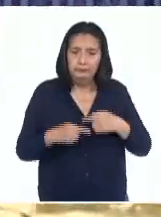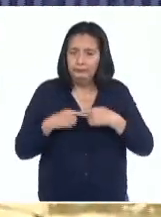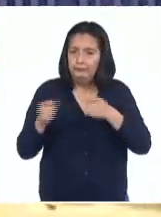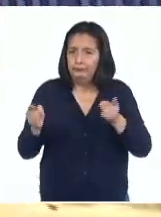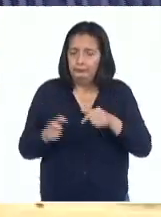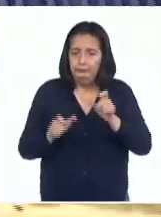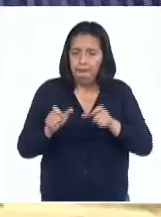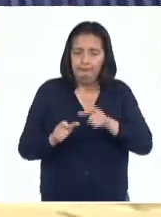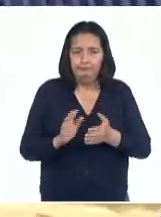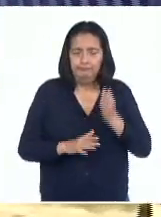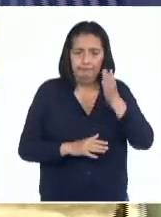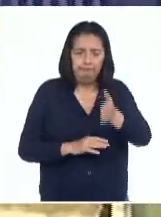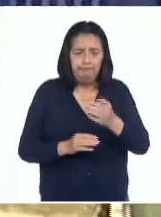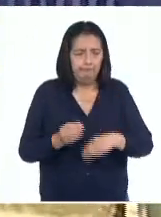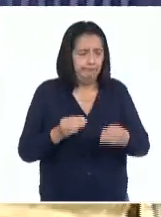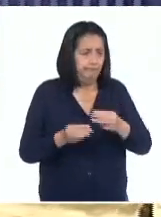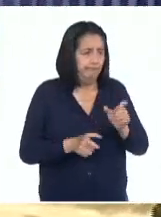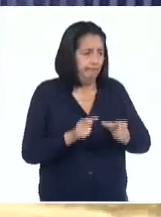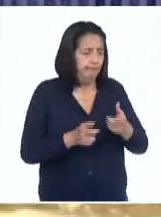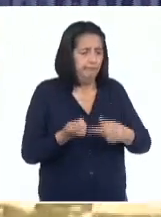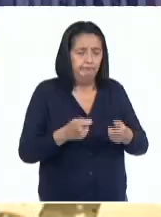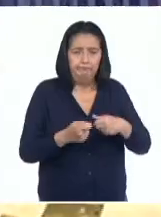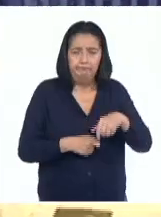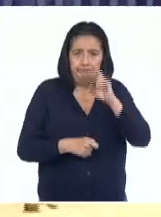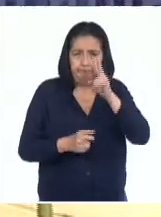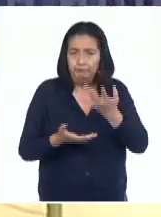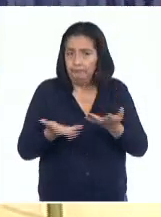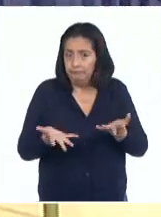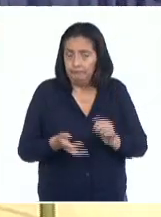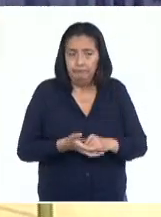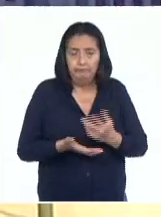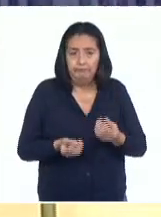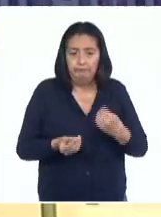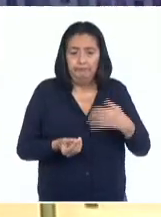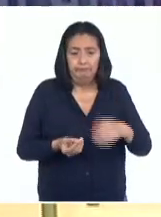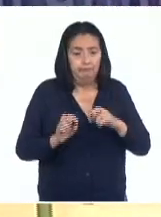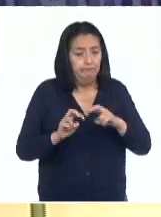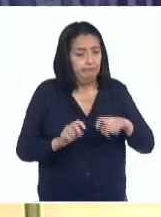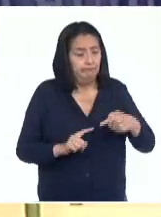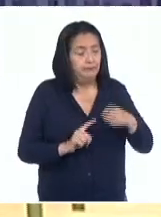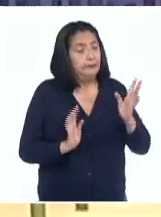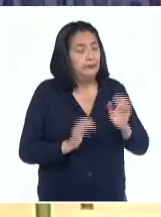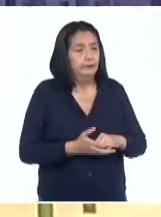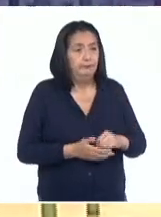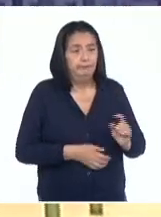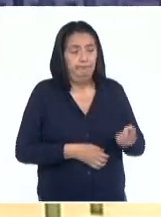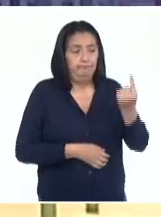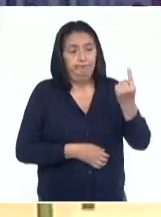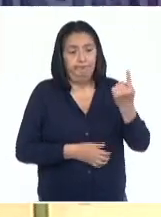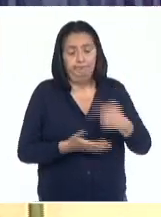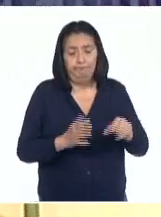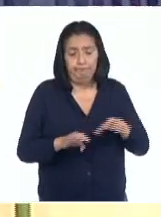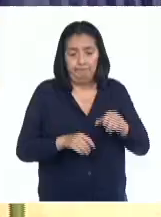que algunos comerciantes en la historia con este resultado ya con unas pruebas bueno es la primera que se hace